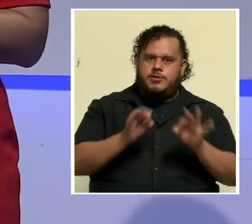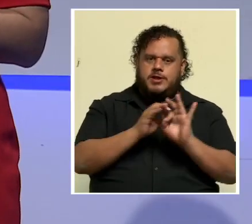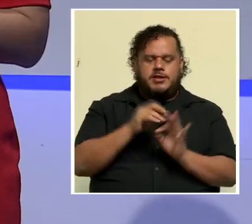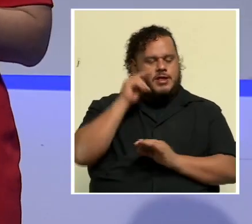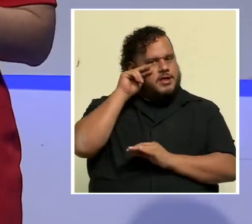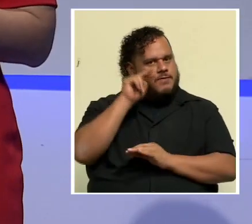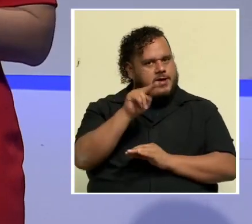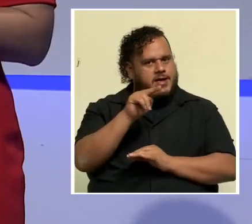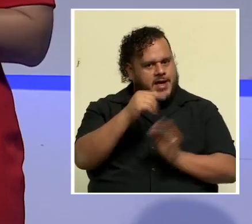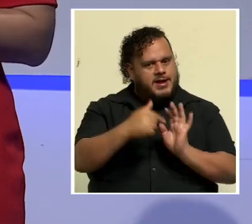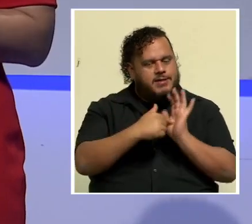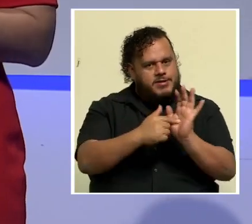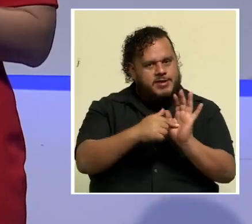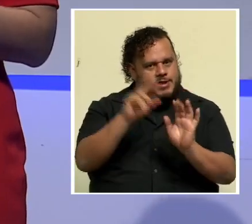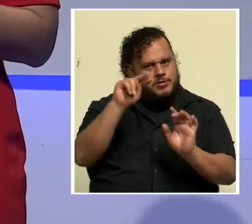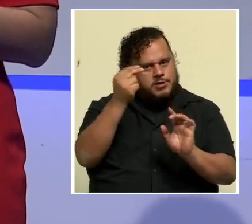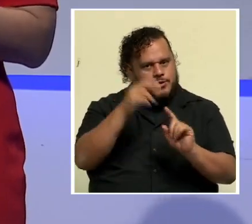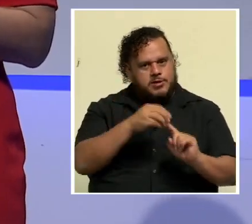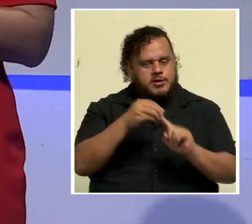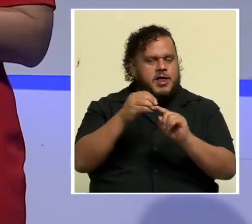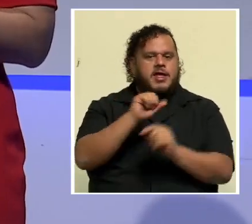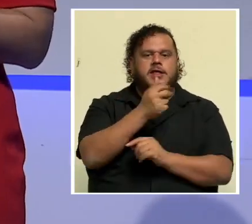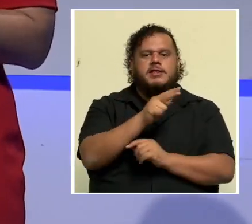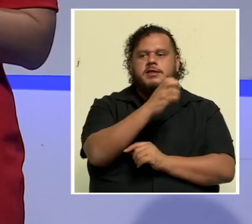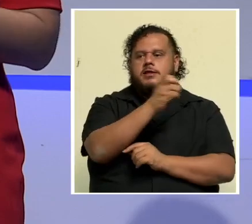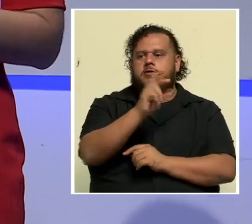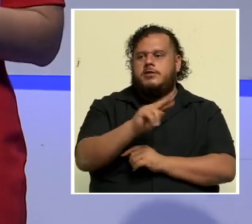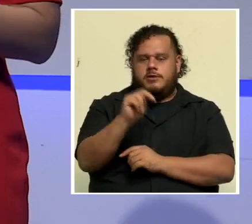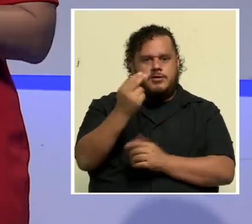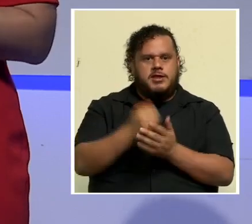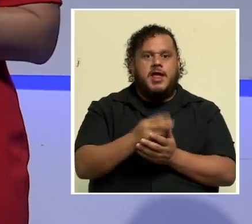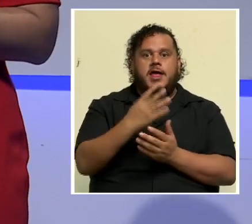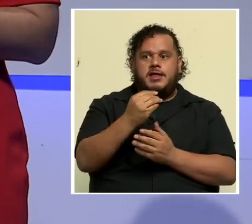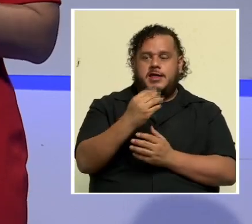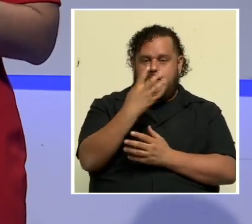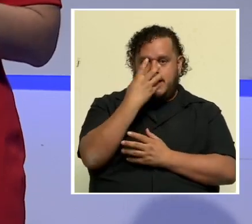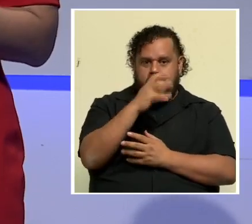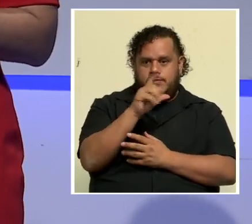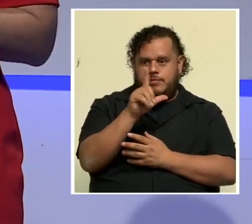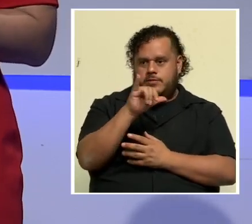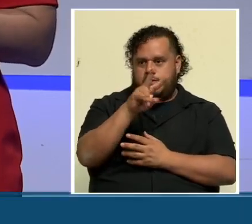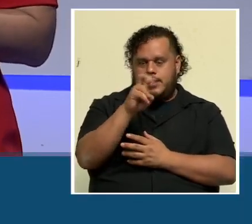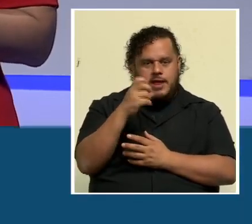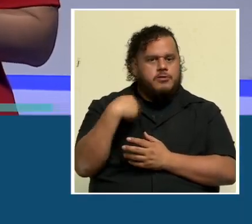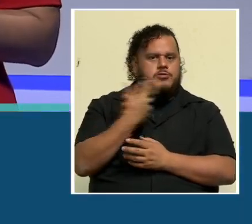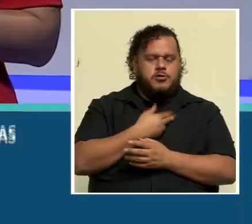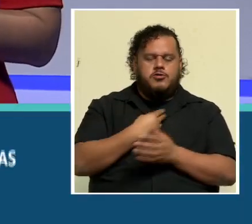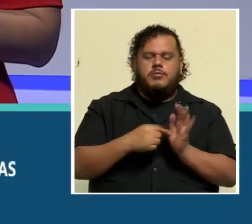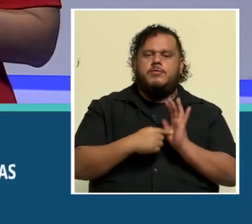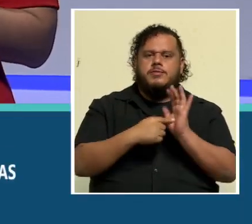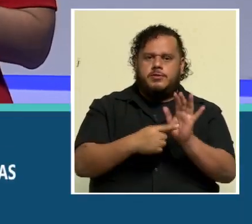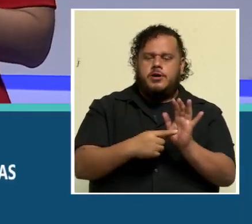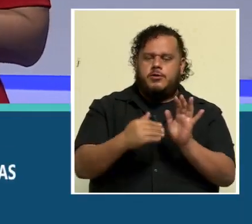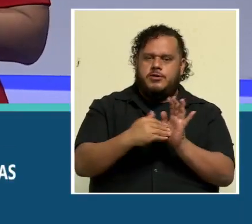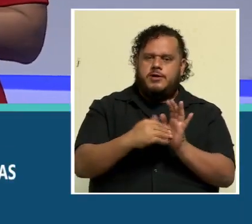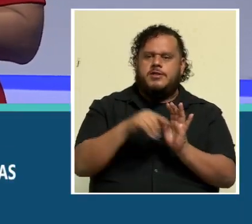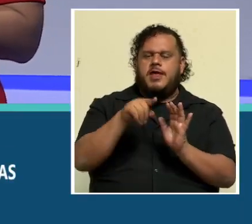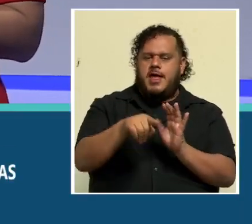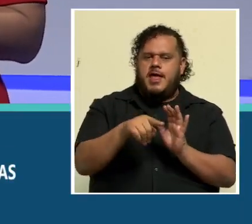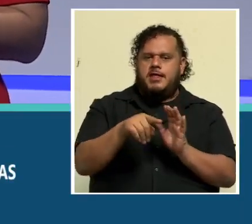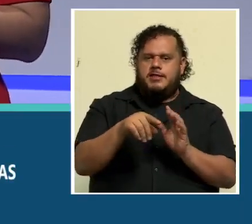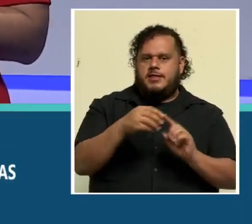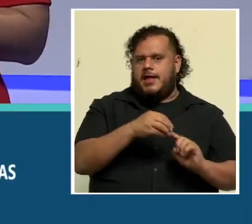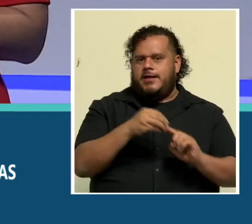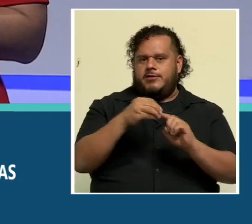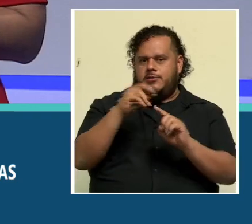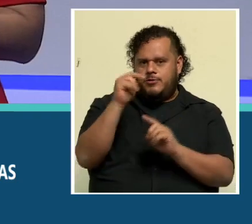medio de la página web de 13 Costa Rica Noticias, también en el Facebook Live, donde vamos a estar publicando de nuevo esta edición para que estén